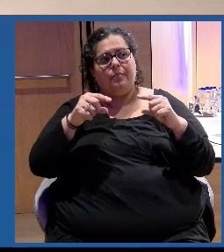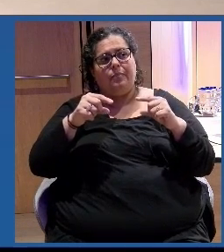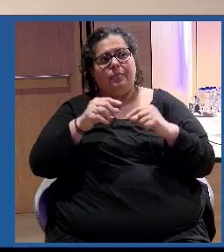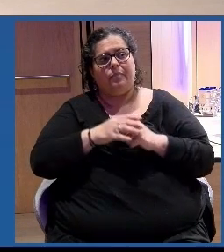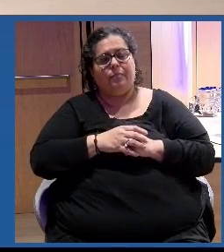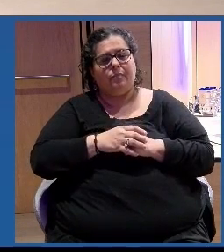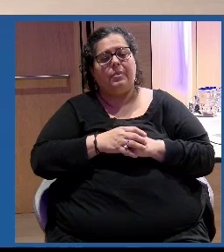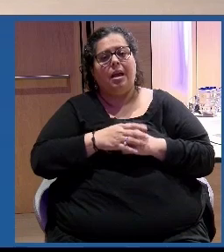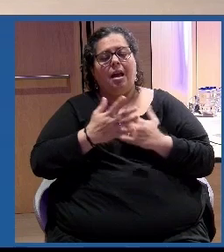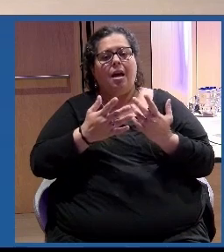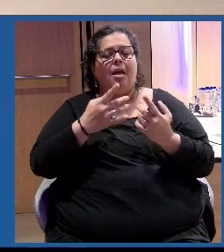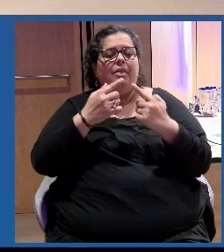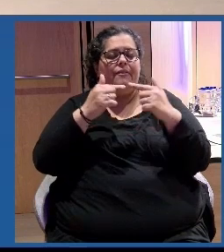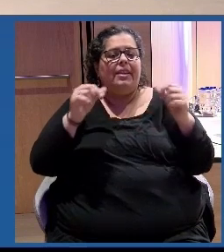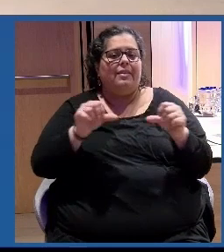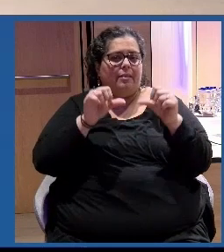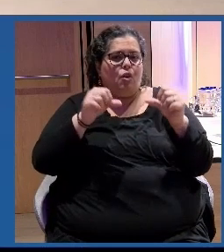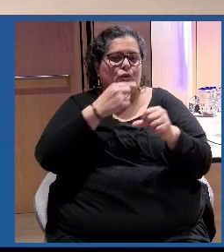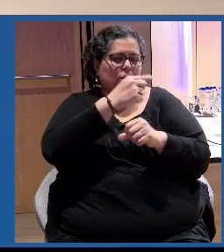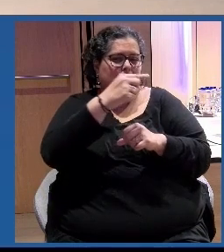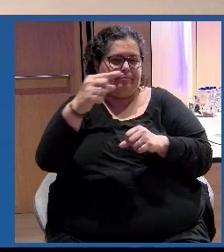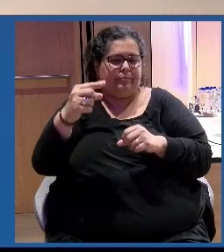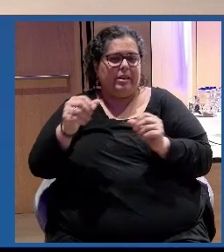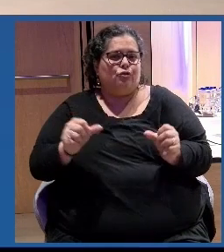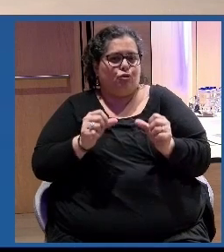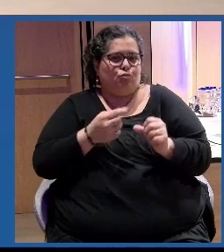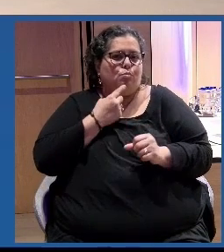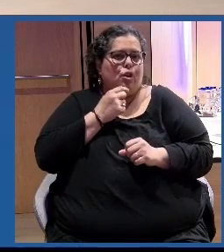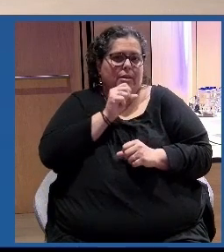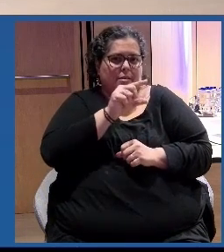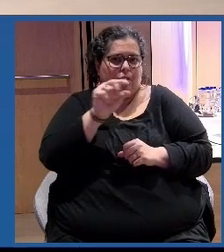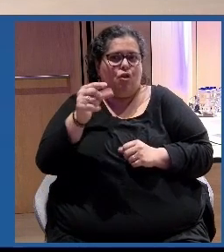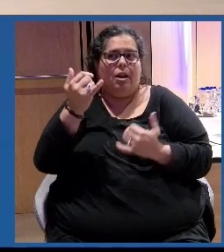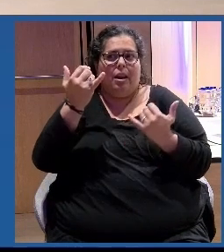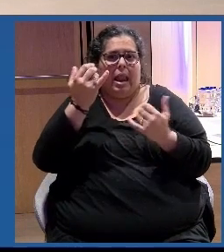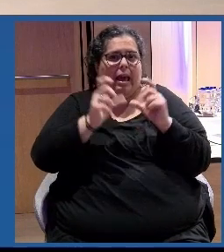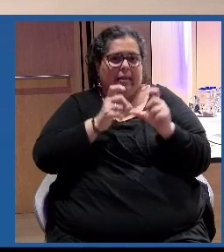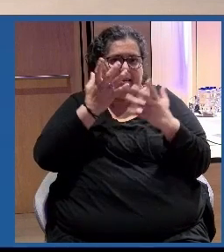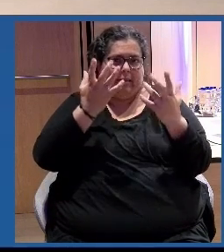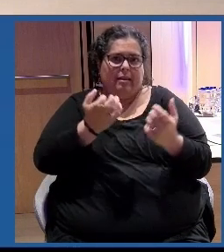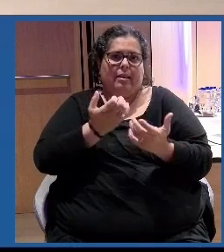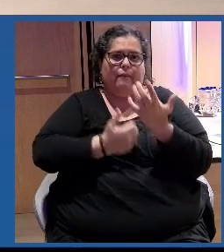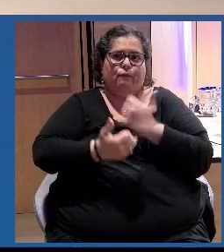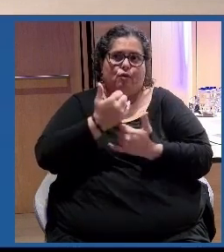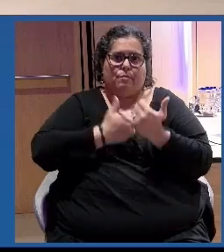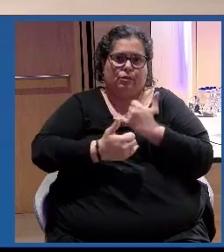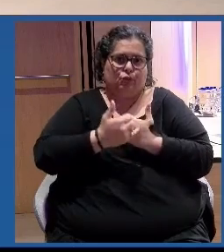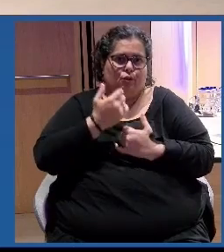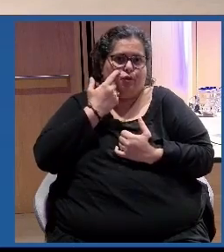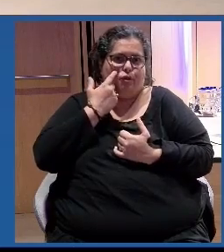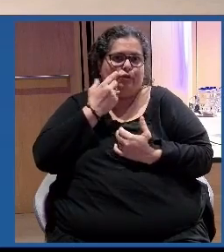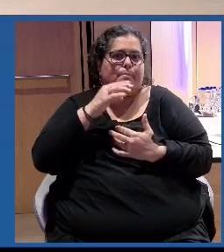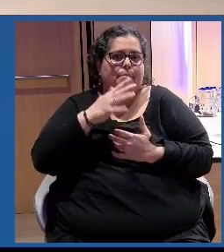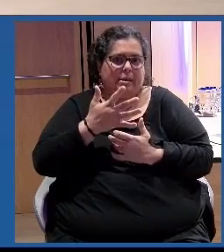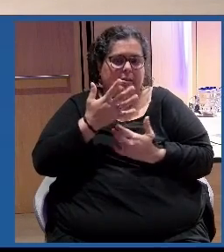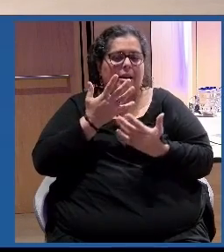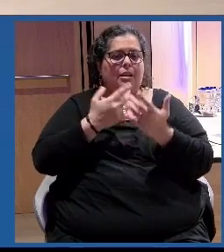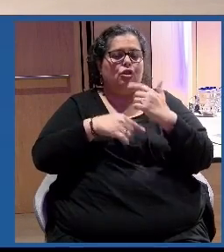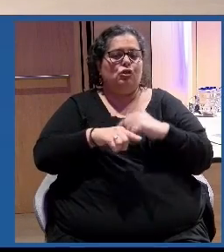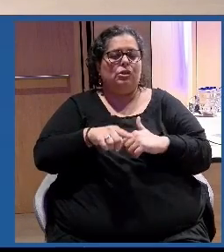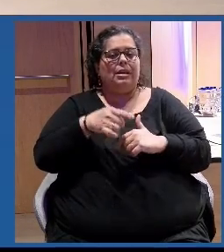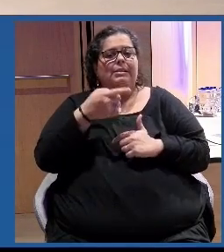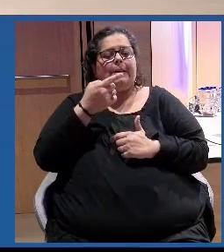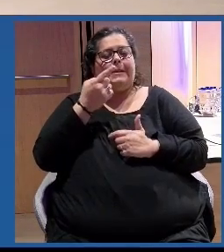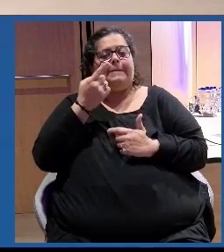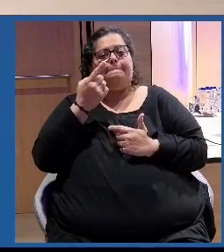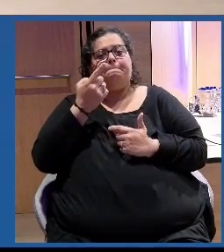litio, manejada por el yerno de Pinochet, y empiezan a producirse lo que nosotros empezamos a conocer no